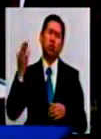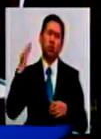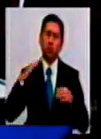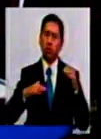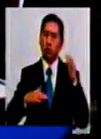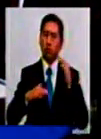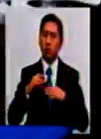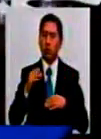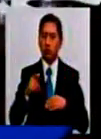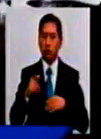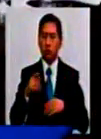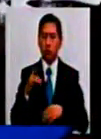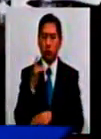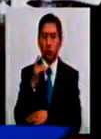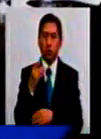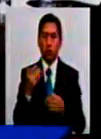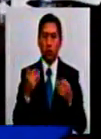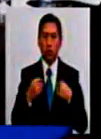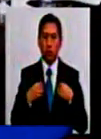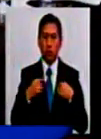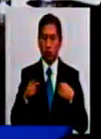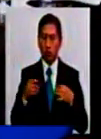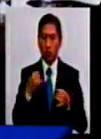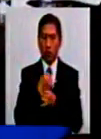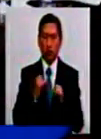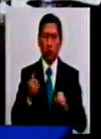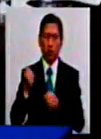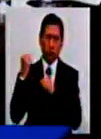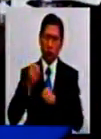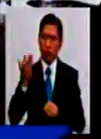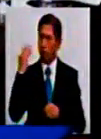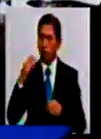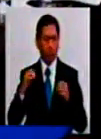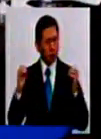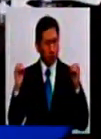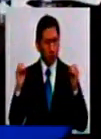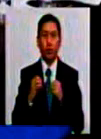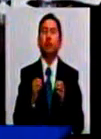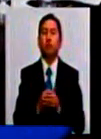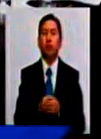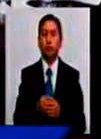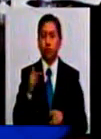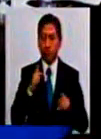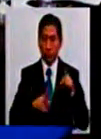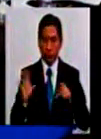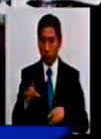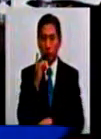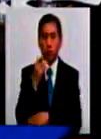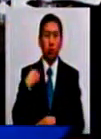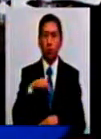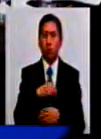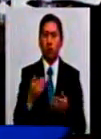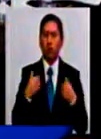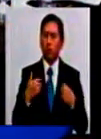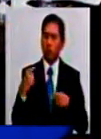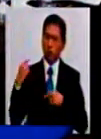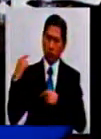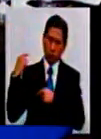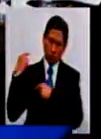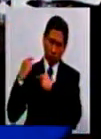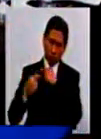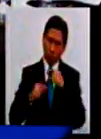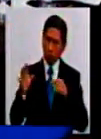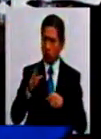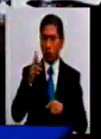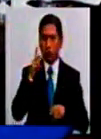nuestra patria naciera a la vida independiente. Los bolivianos somos en su mayoría descendientes de los